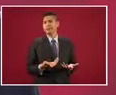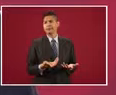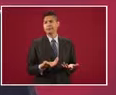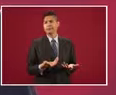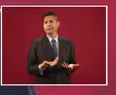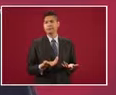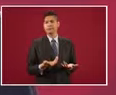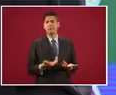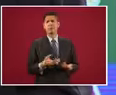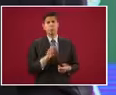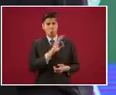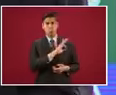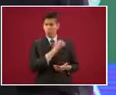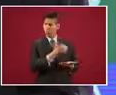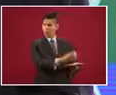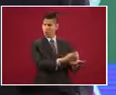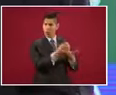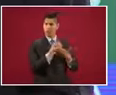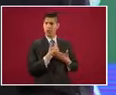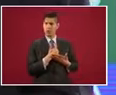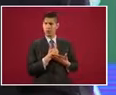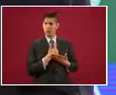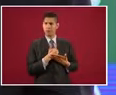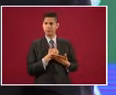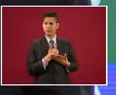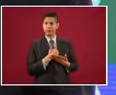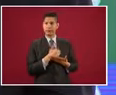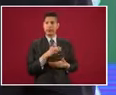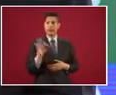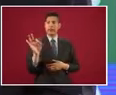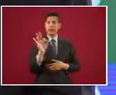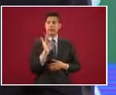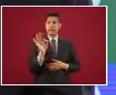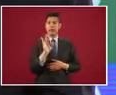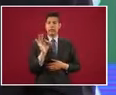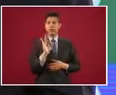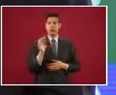podrían ayudarnos. Es decir, no es que uno